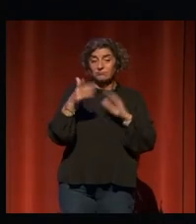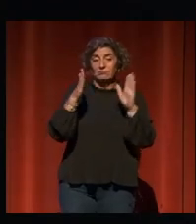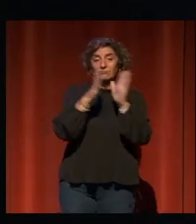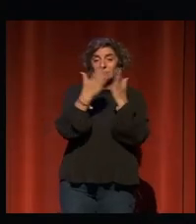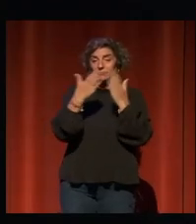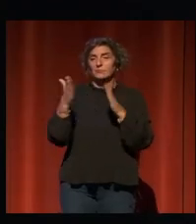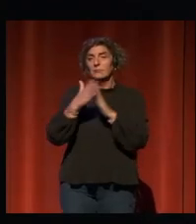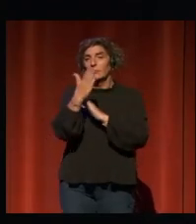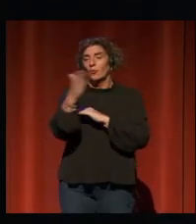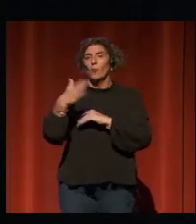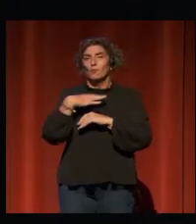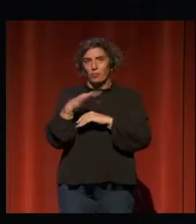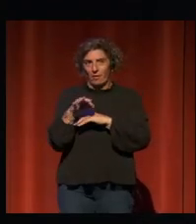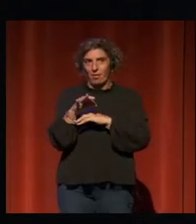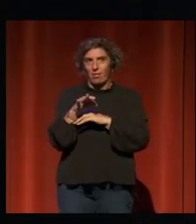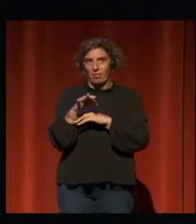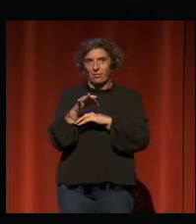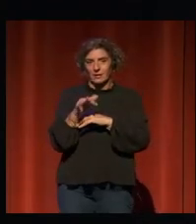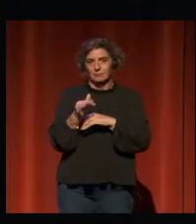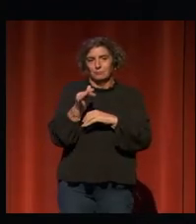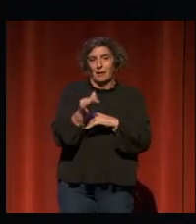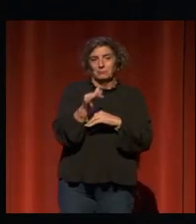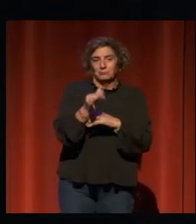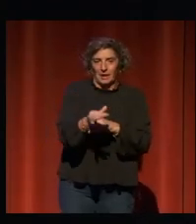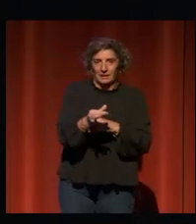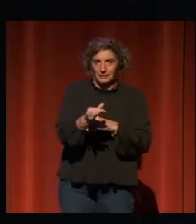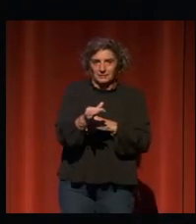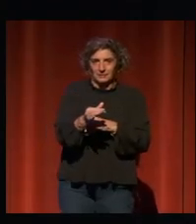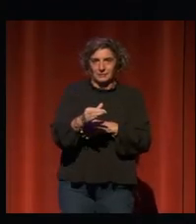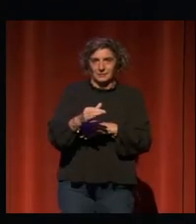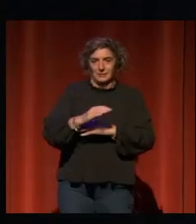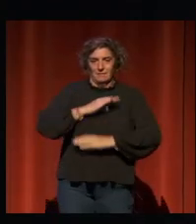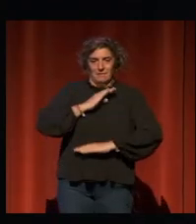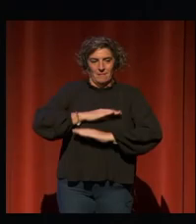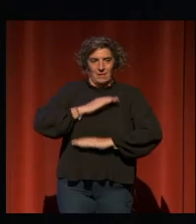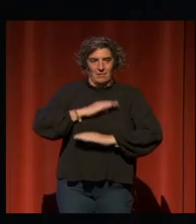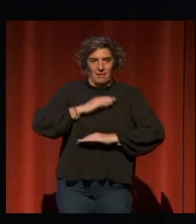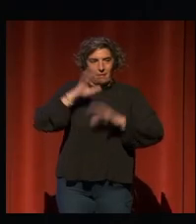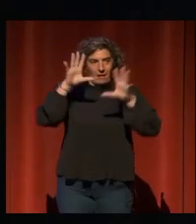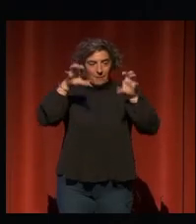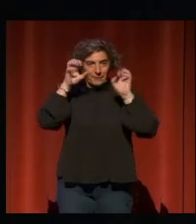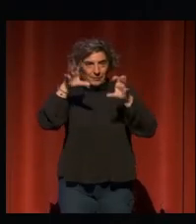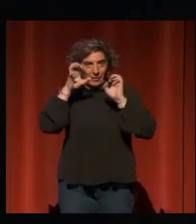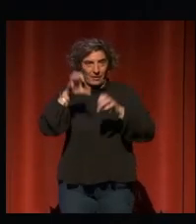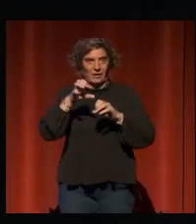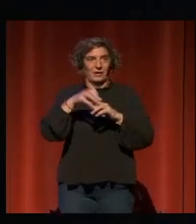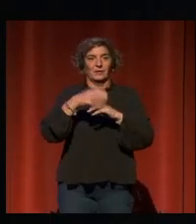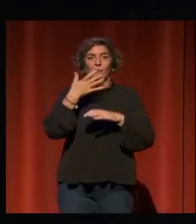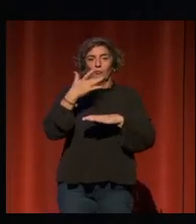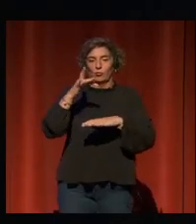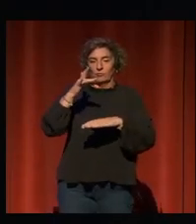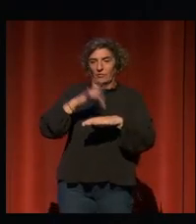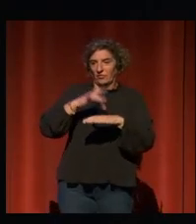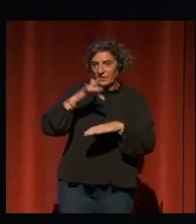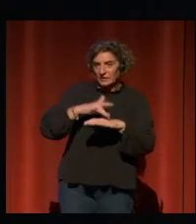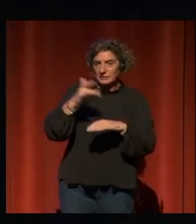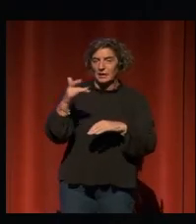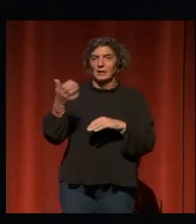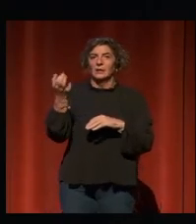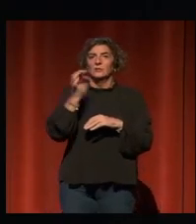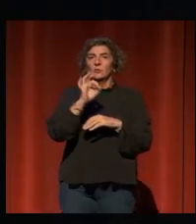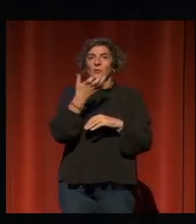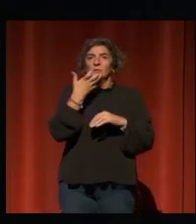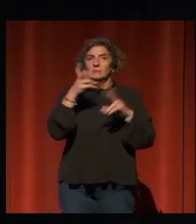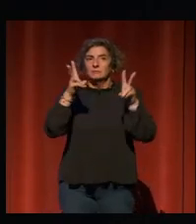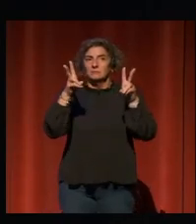de aprendizaje de las Naciones y cuando se trata de por ejemplo capacidades digitales o por ejemplo en